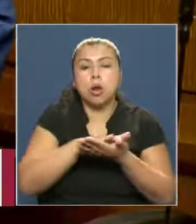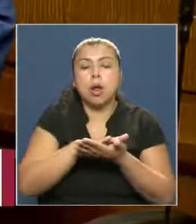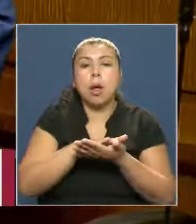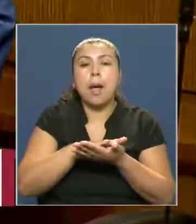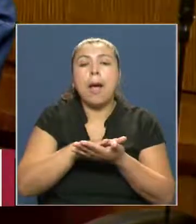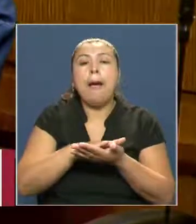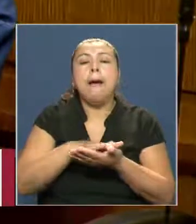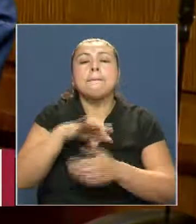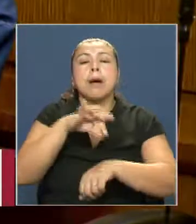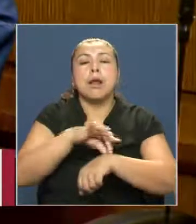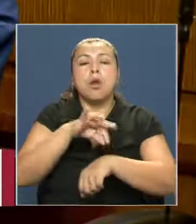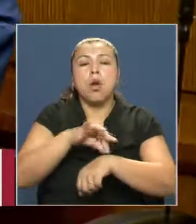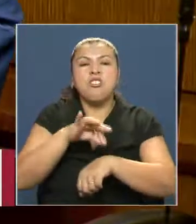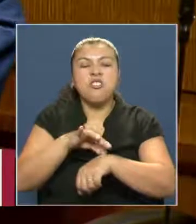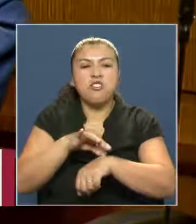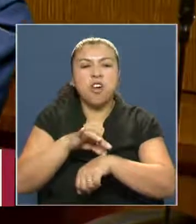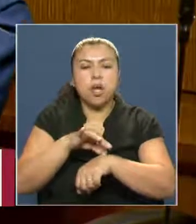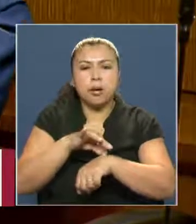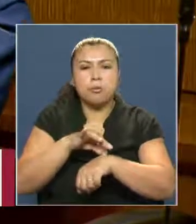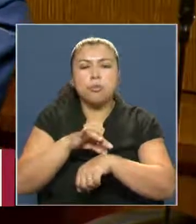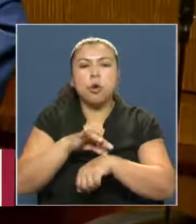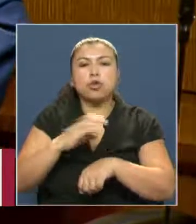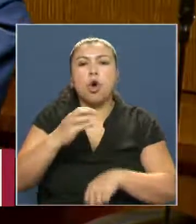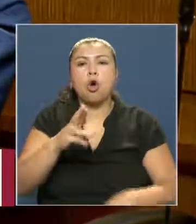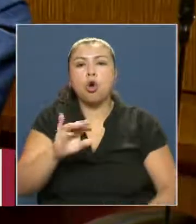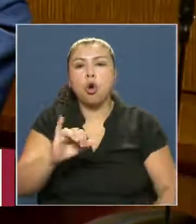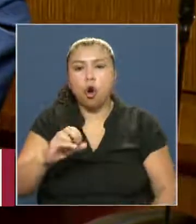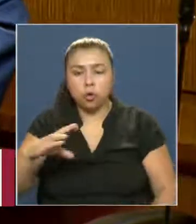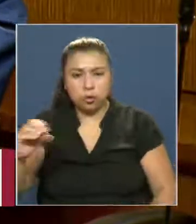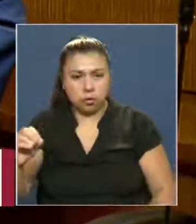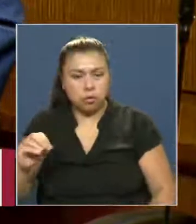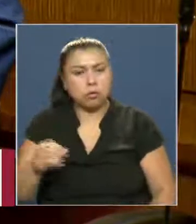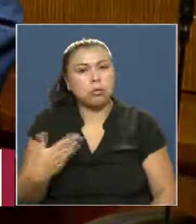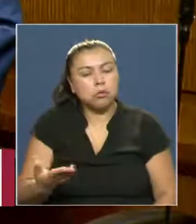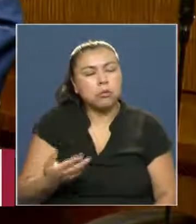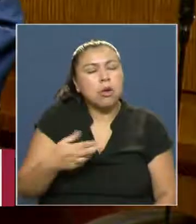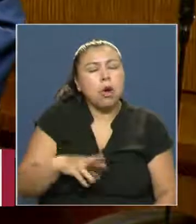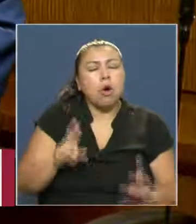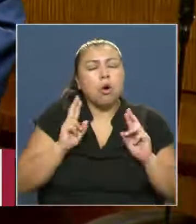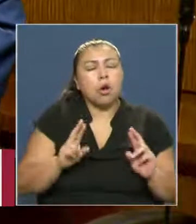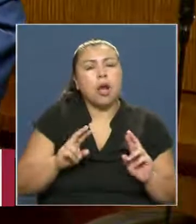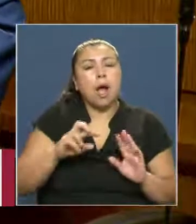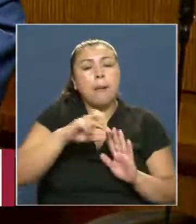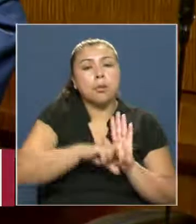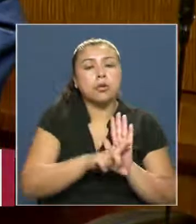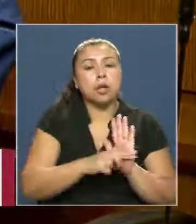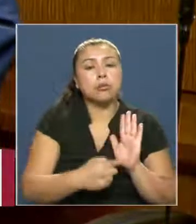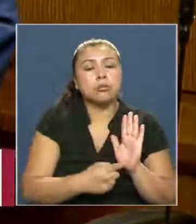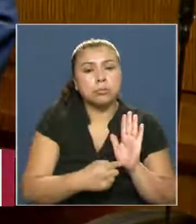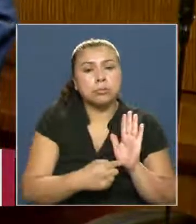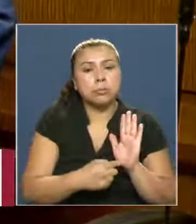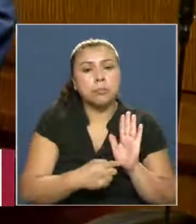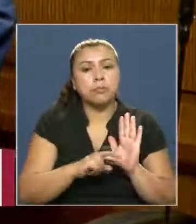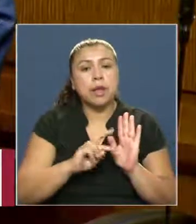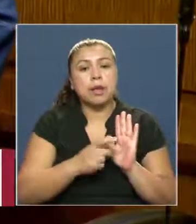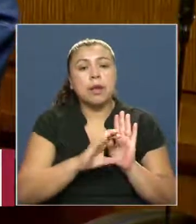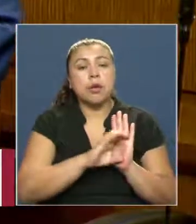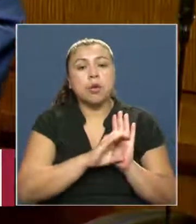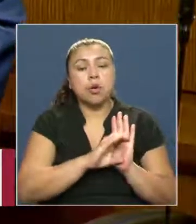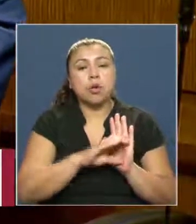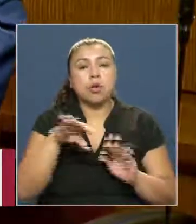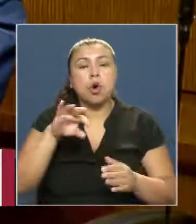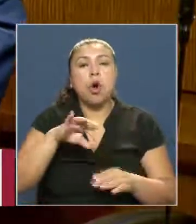crónicos. Señora Presidenta, yo espero que este proyecto de ley que modifica el Código Sanitario